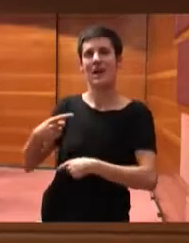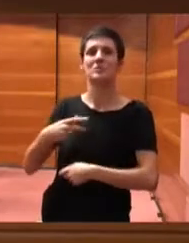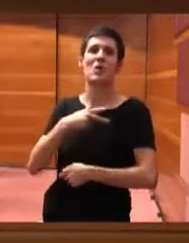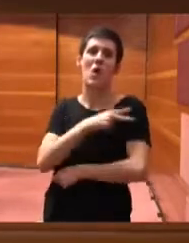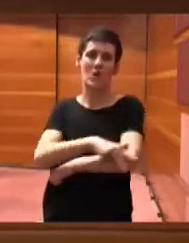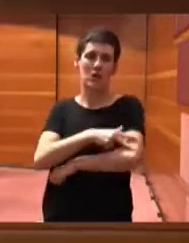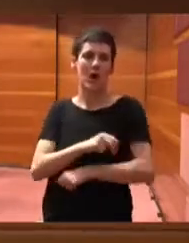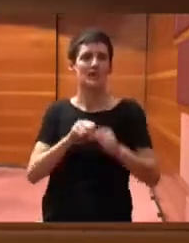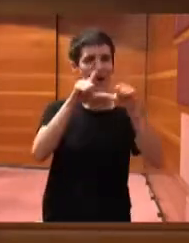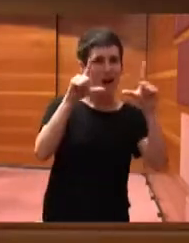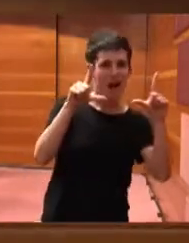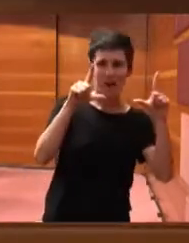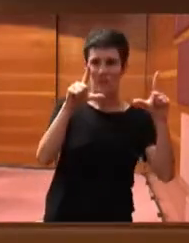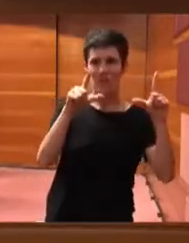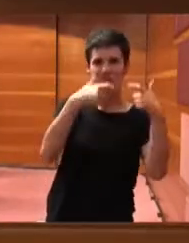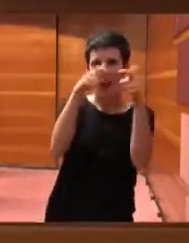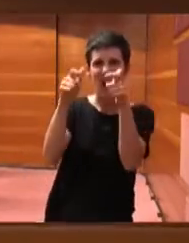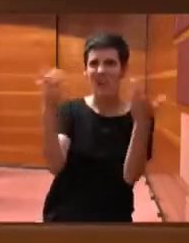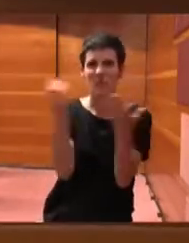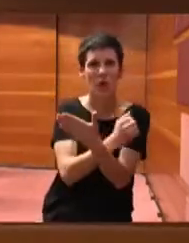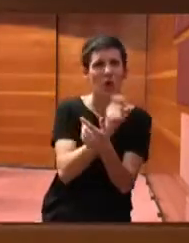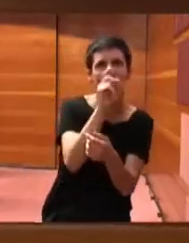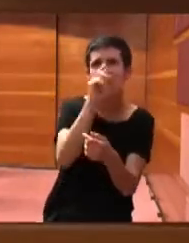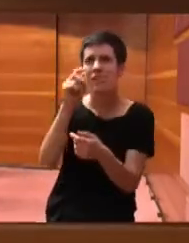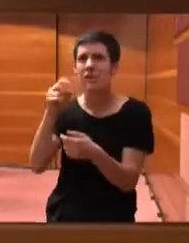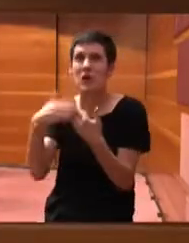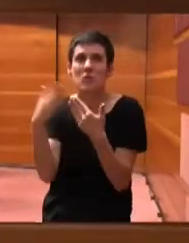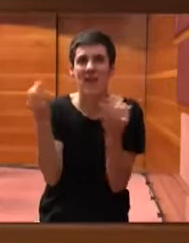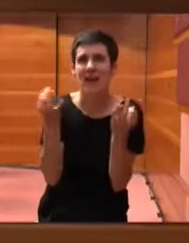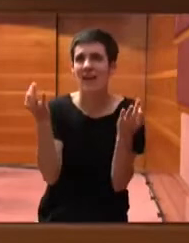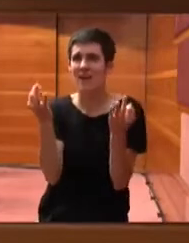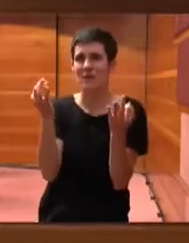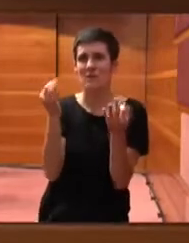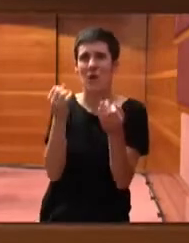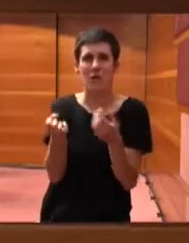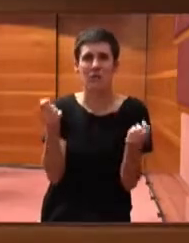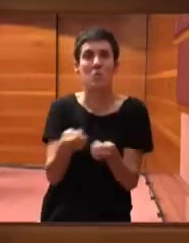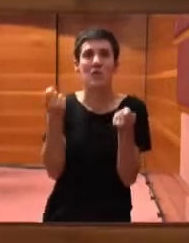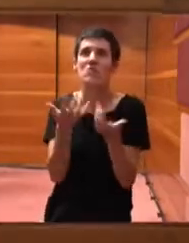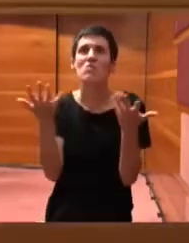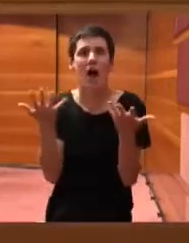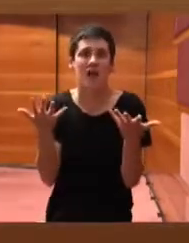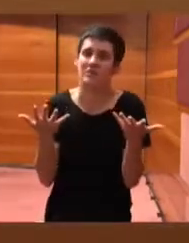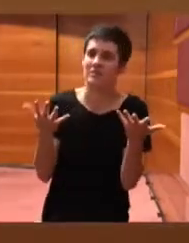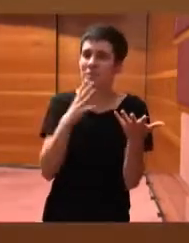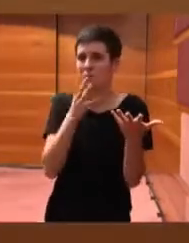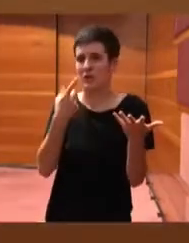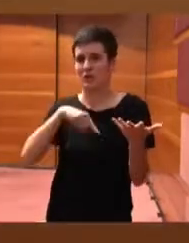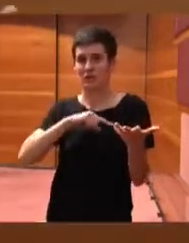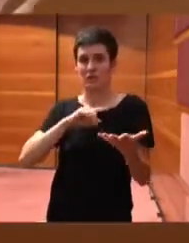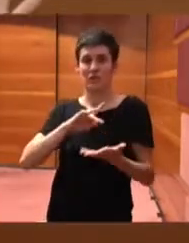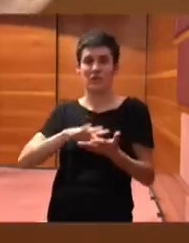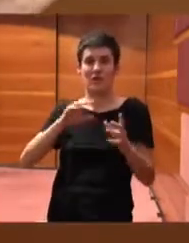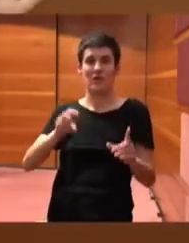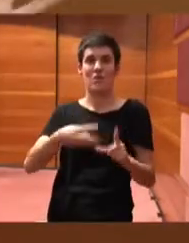pasamos además por todas las áreas, ¿vale? A ver qué novedades tienen hoy, qué han publicado. Porque claro, cuando nosotros hacemos una página